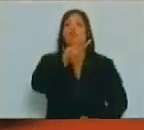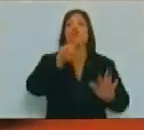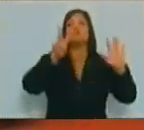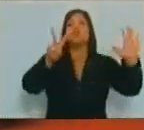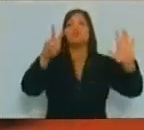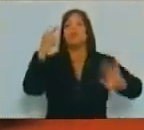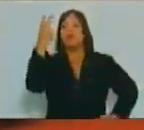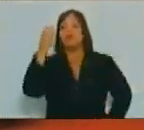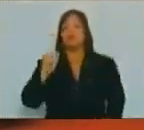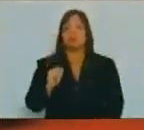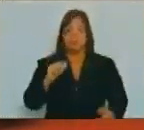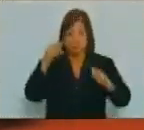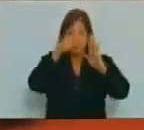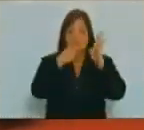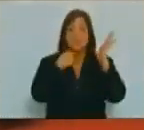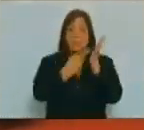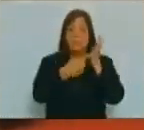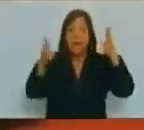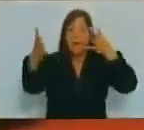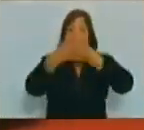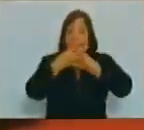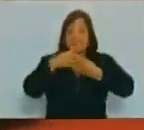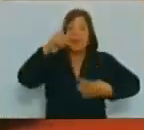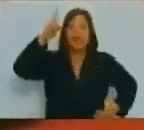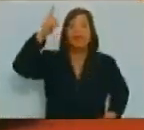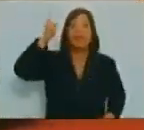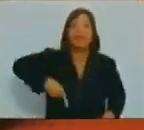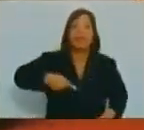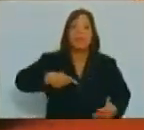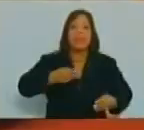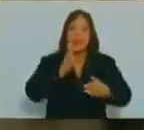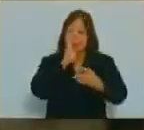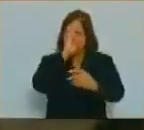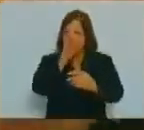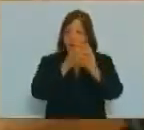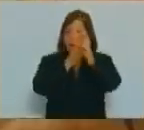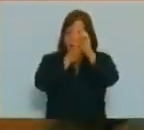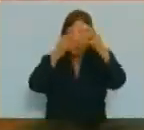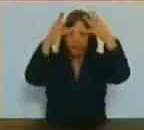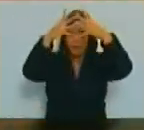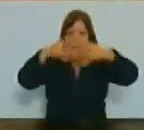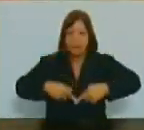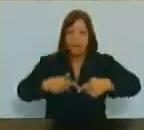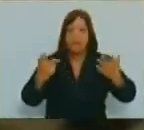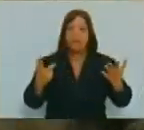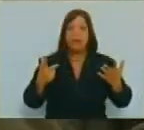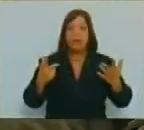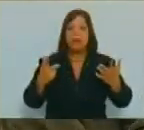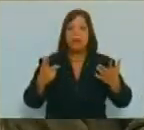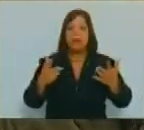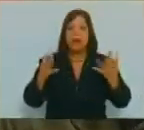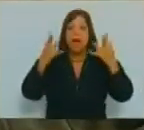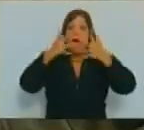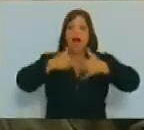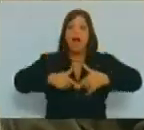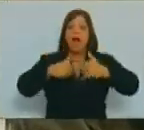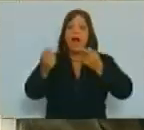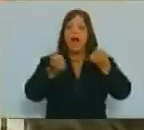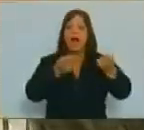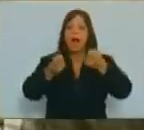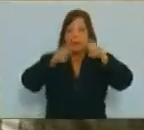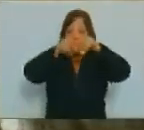que establece que las cárceles tienen que regirse administrativamente por una administración descentralizada